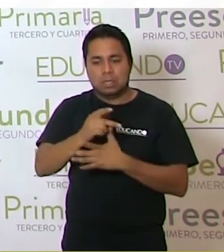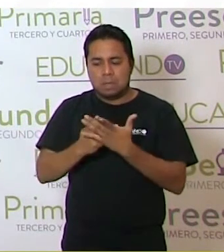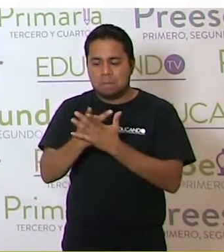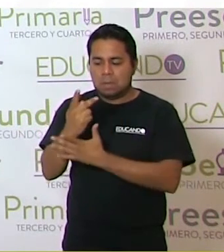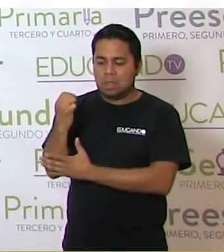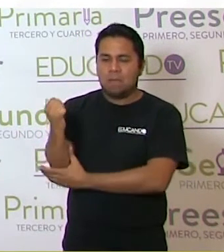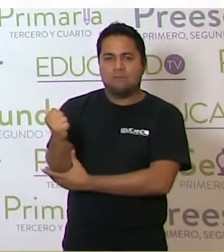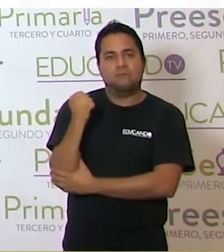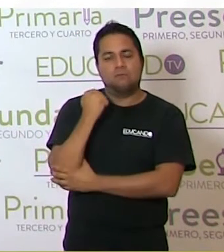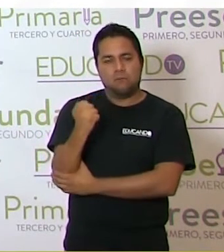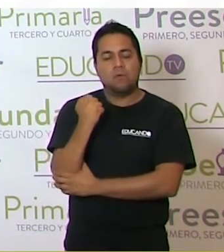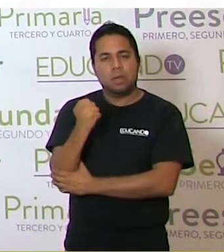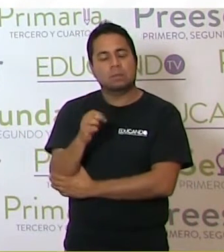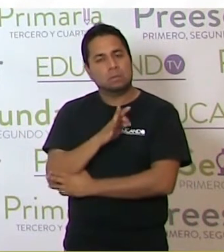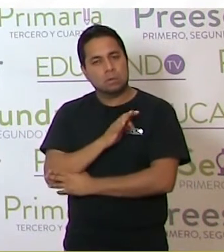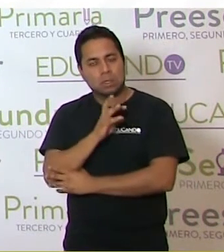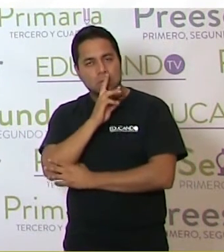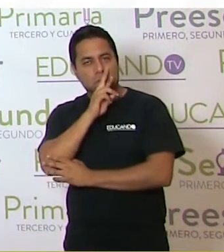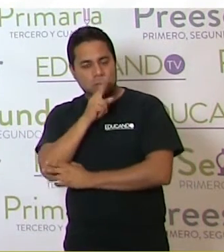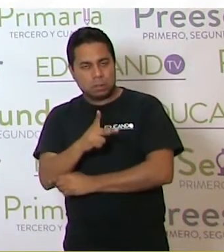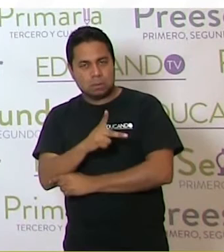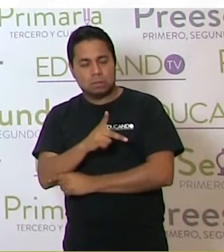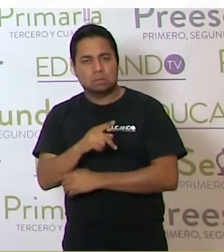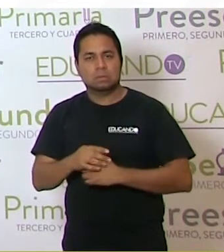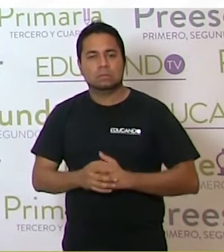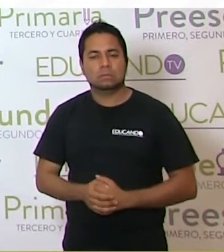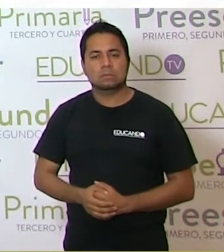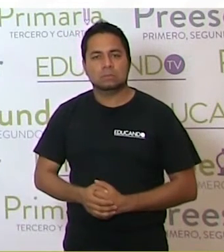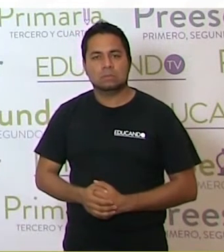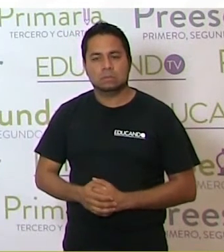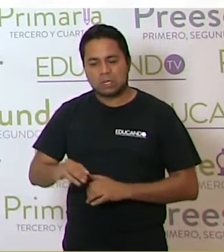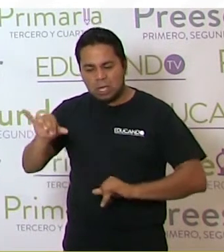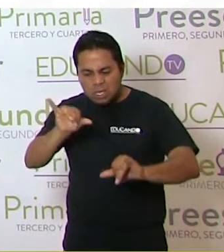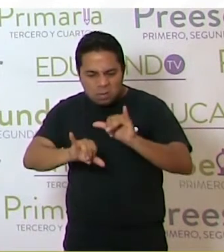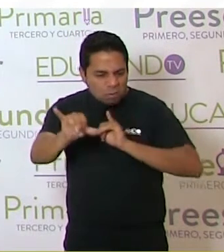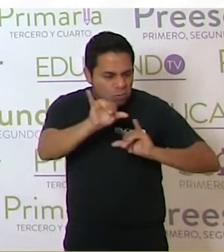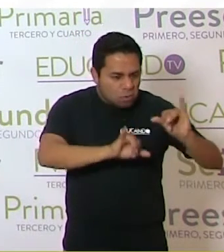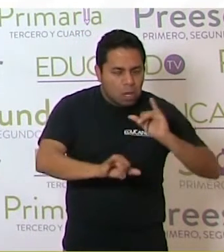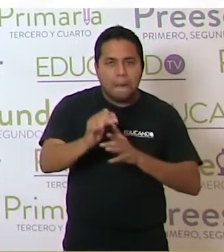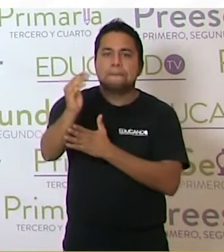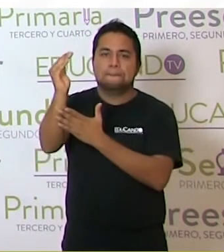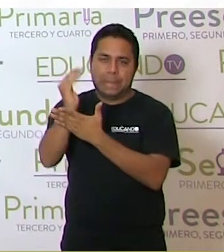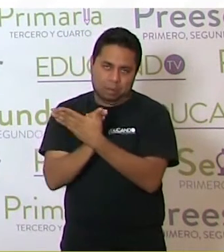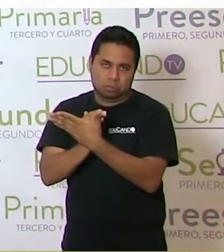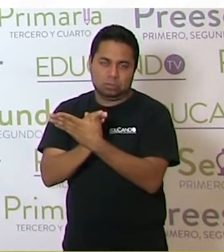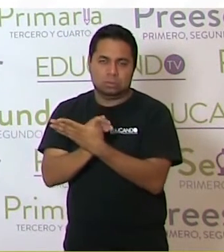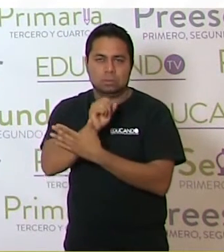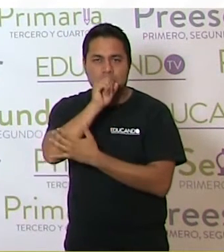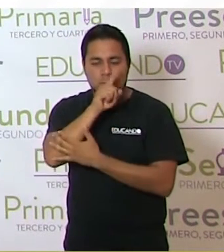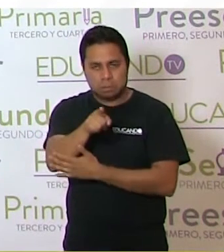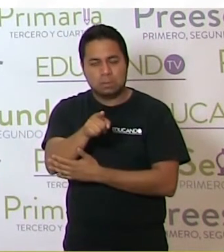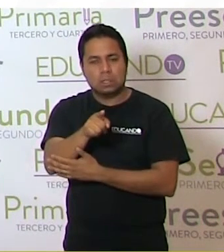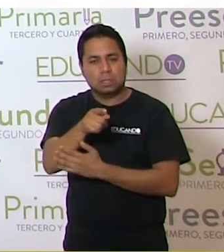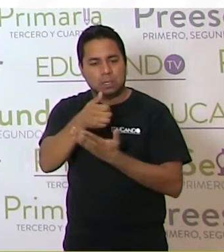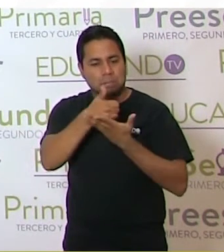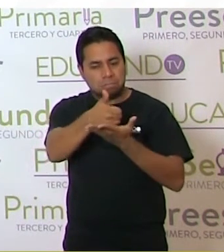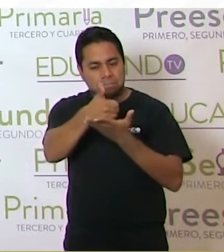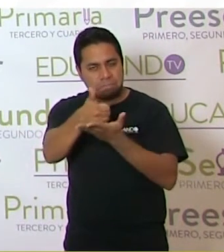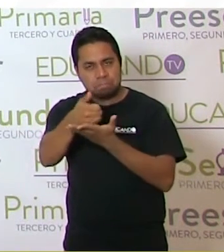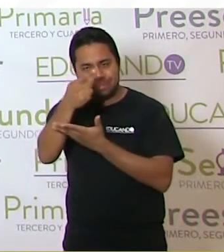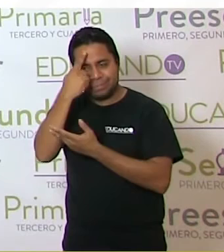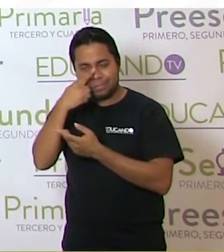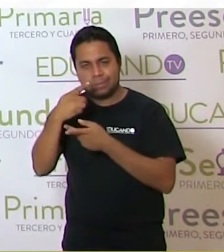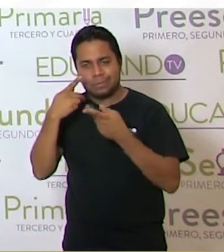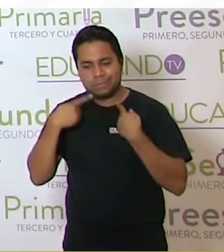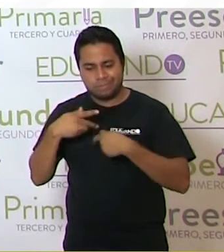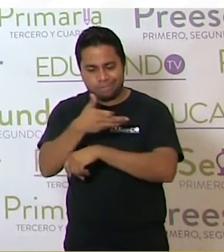de los cultivos bajará la necesidad de químicos y ayudar a alimentar a millones de